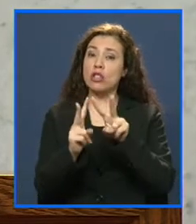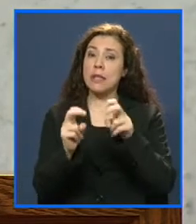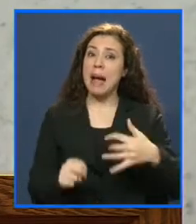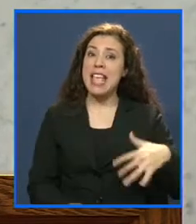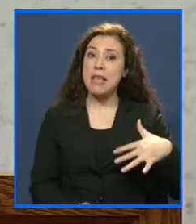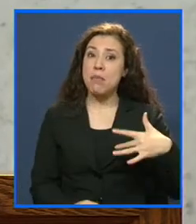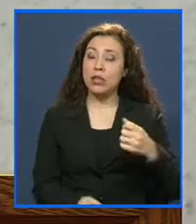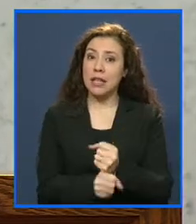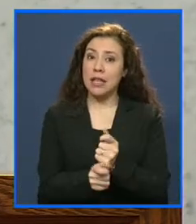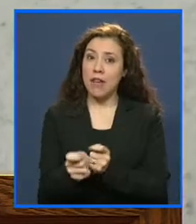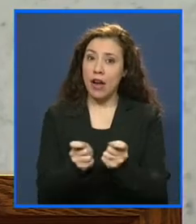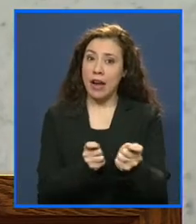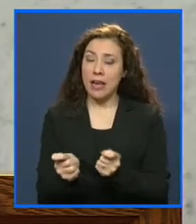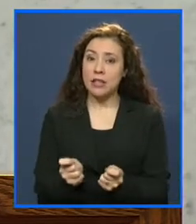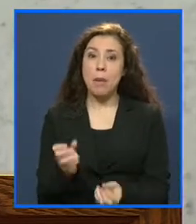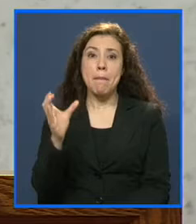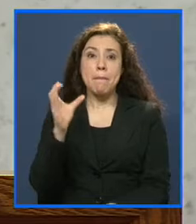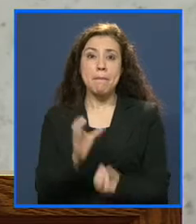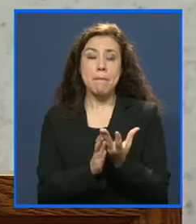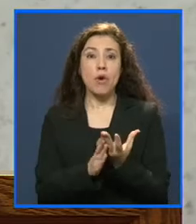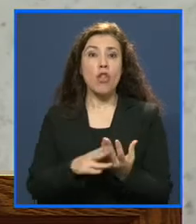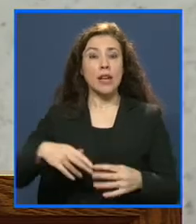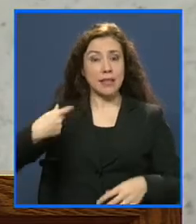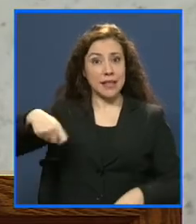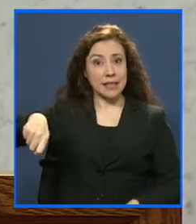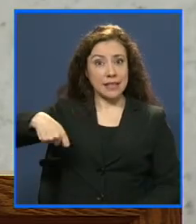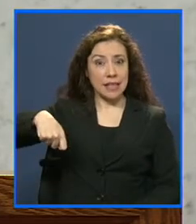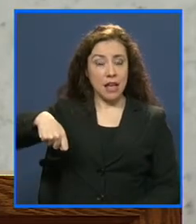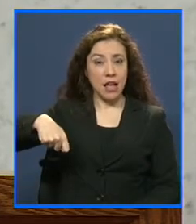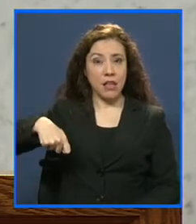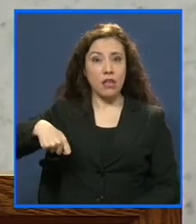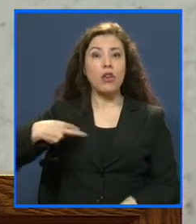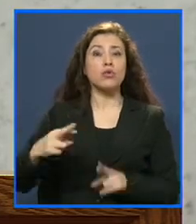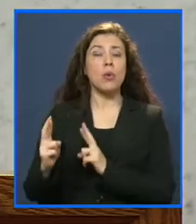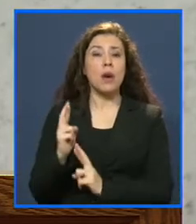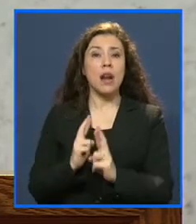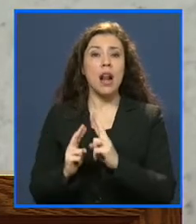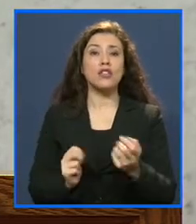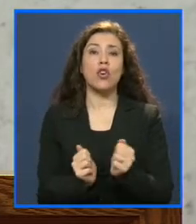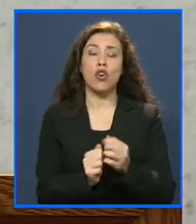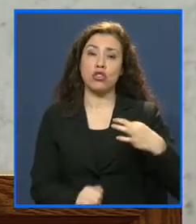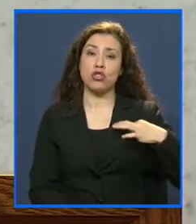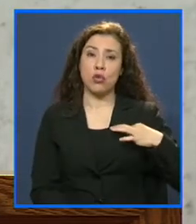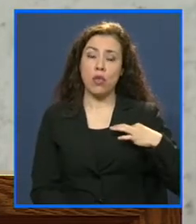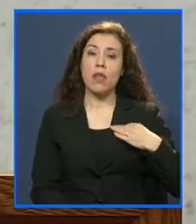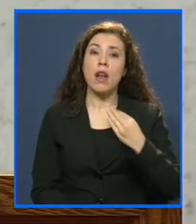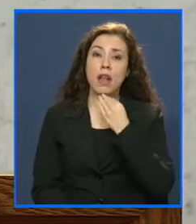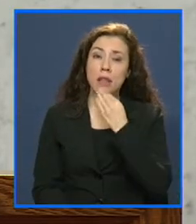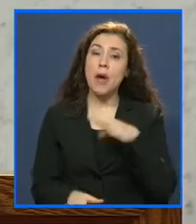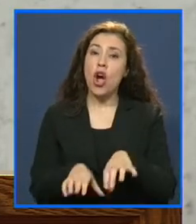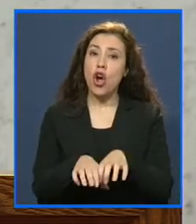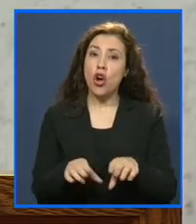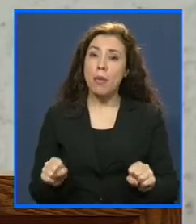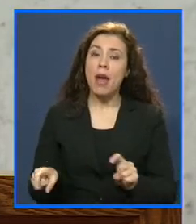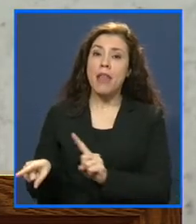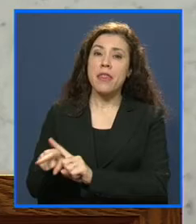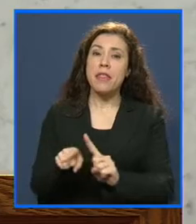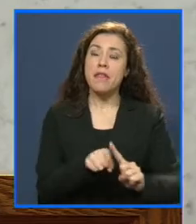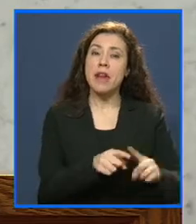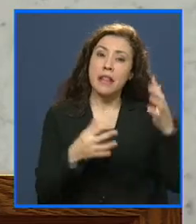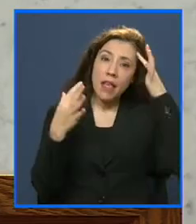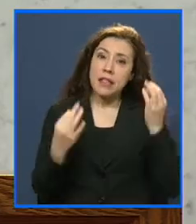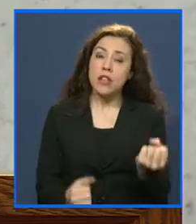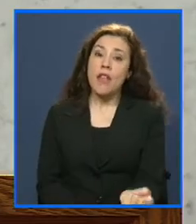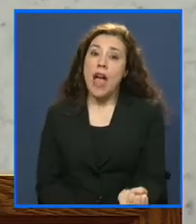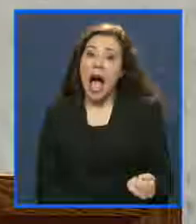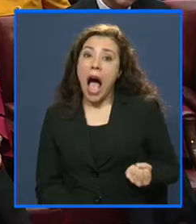gestión la modernización del senado y su vinculación con la ciudadanía también nos comprometimos con diferentes medidas de autoridad